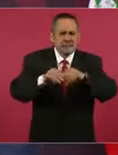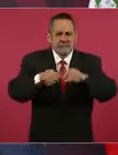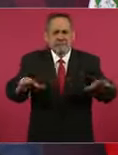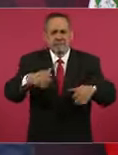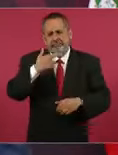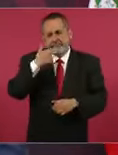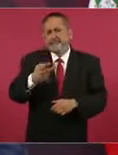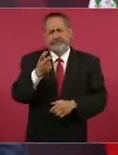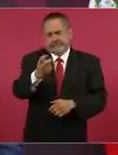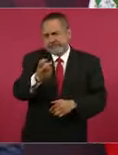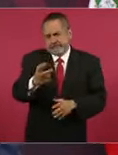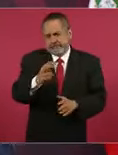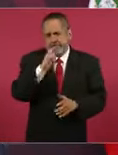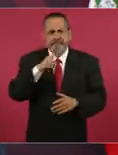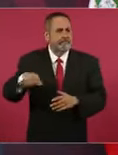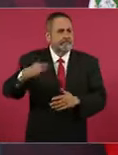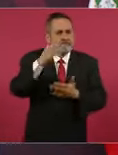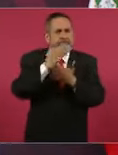porque se va